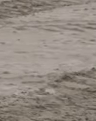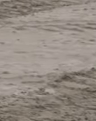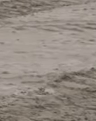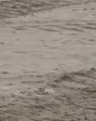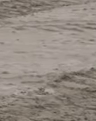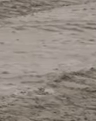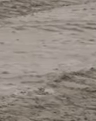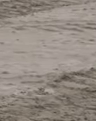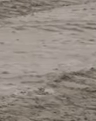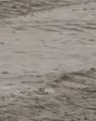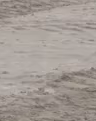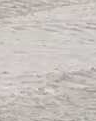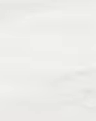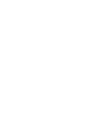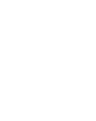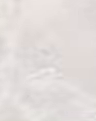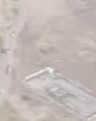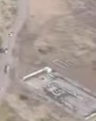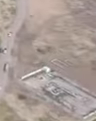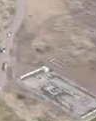video. Vamos bien.